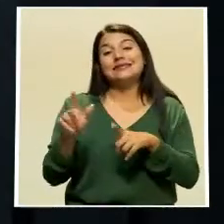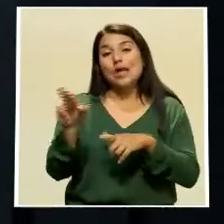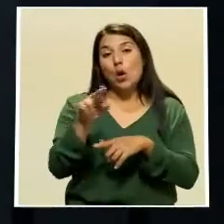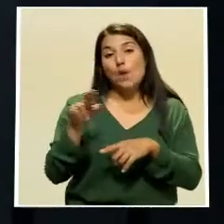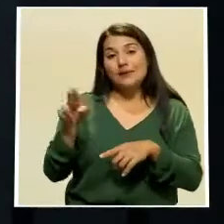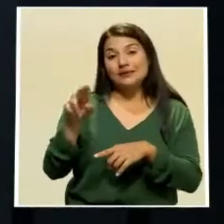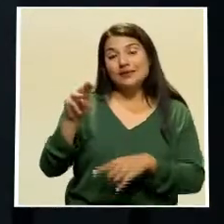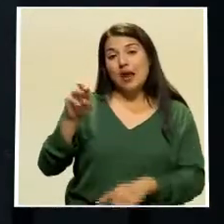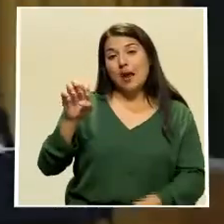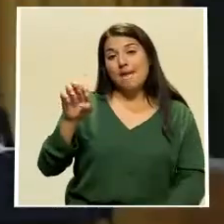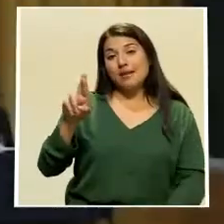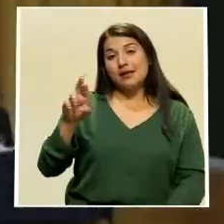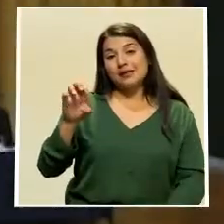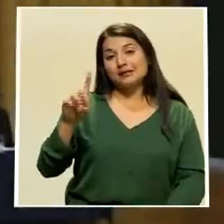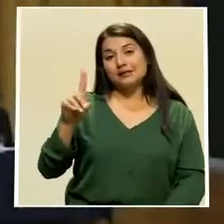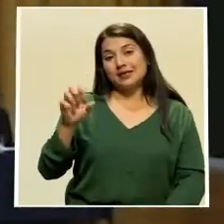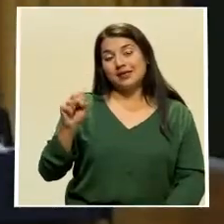Agüero.